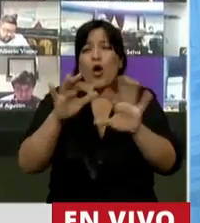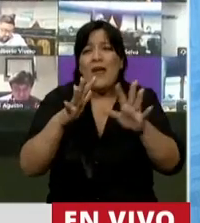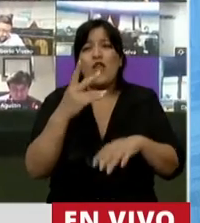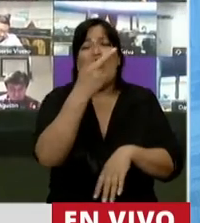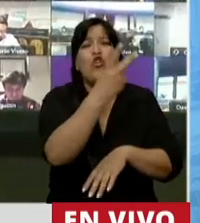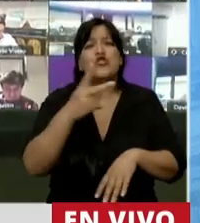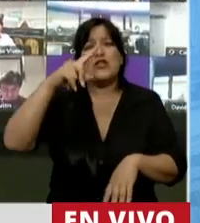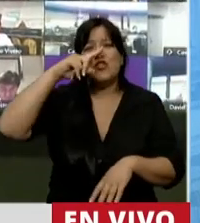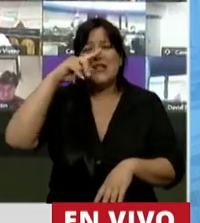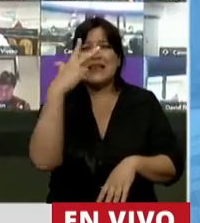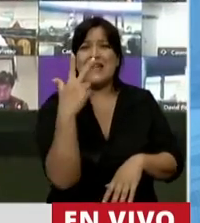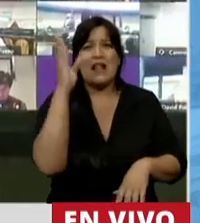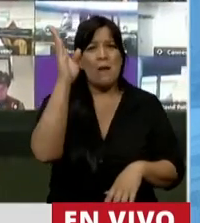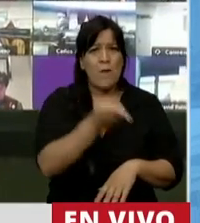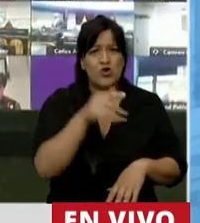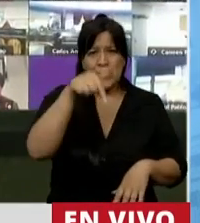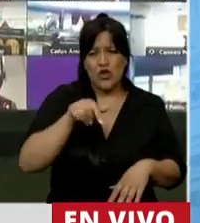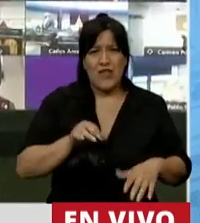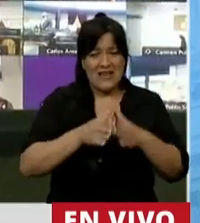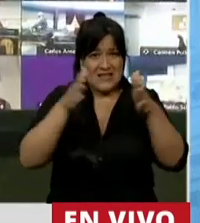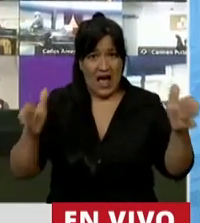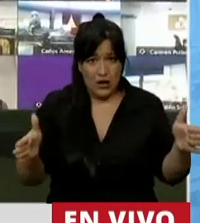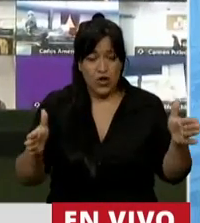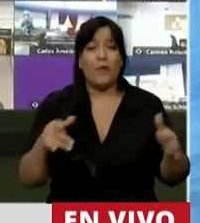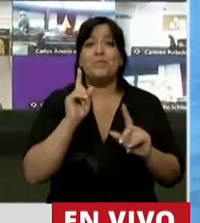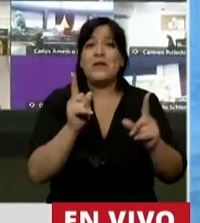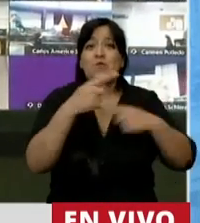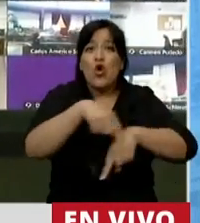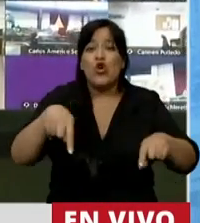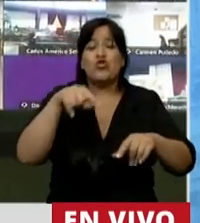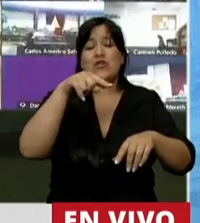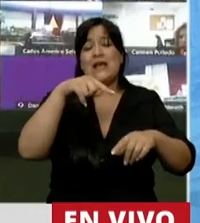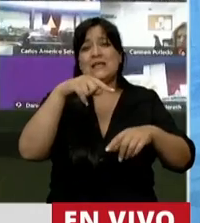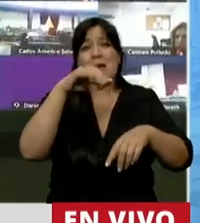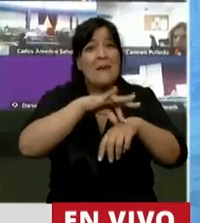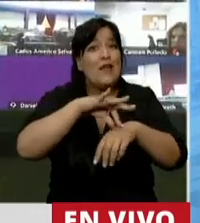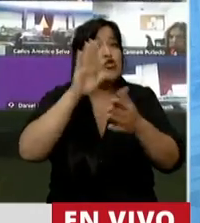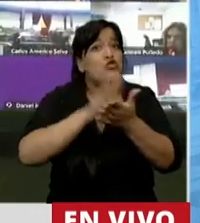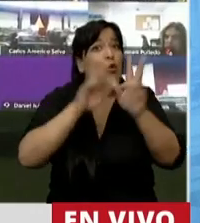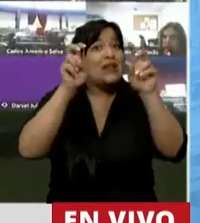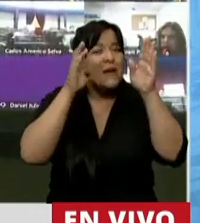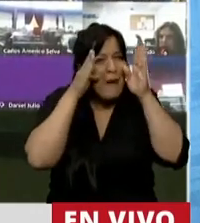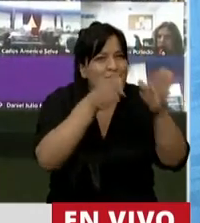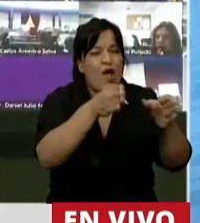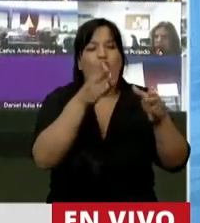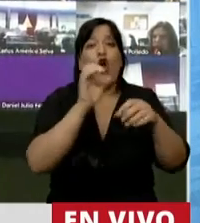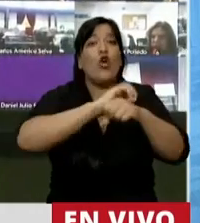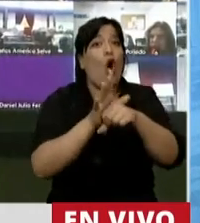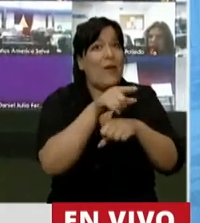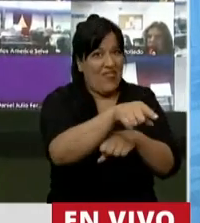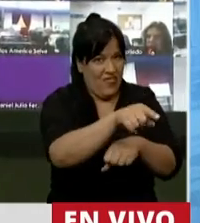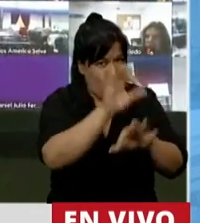de un 273% en este año. Pero los insumos médicos relacionados al COVID, directamente relacionados al